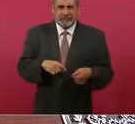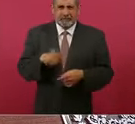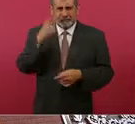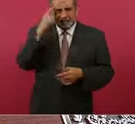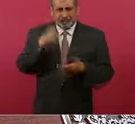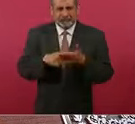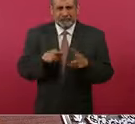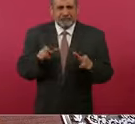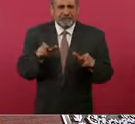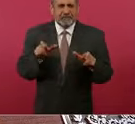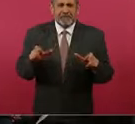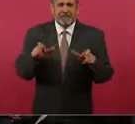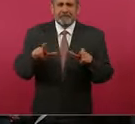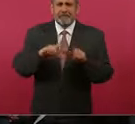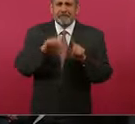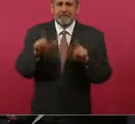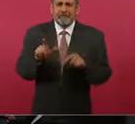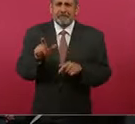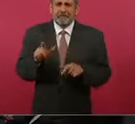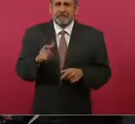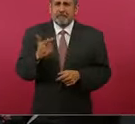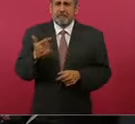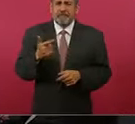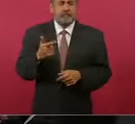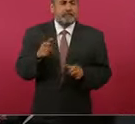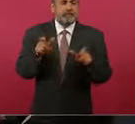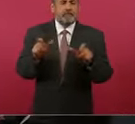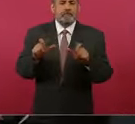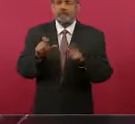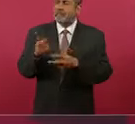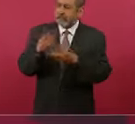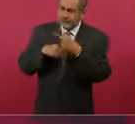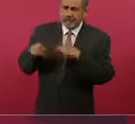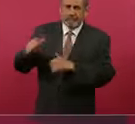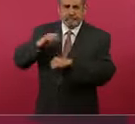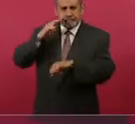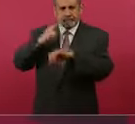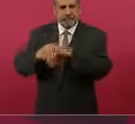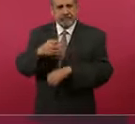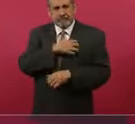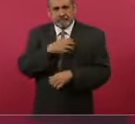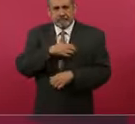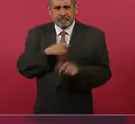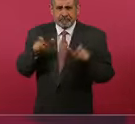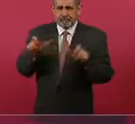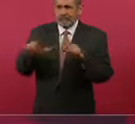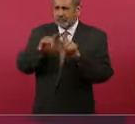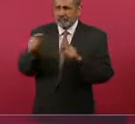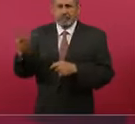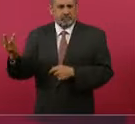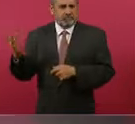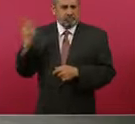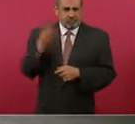para la Guardia Nacional, ¿no? Sí, también para la Guardia Nacional. Bueno, que venga el comandante de la Guardia Nacional. Que vengan los tres. ¿García